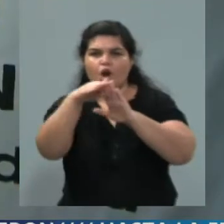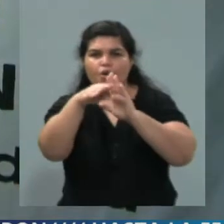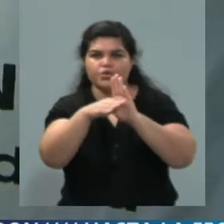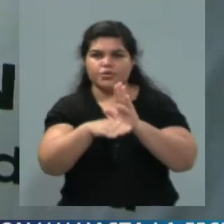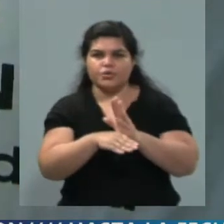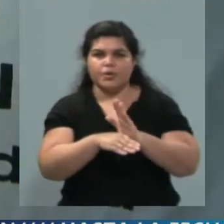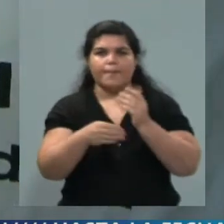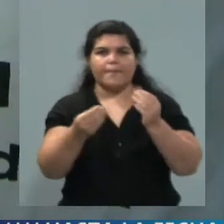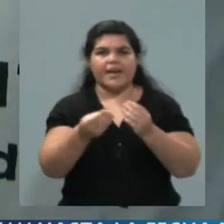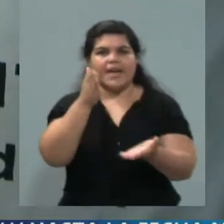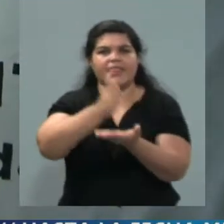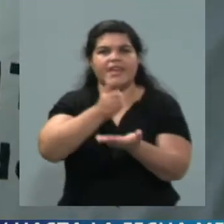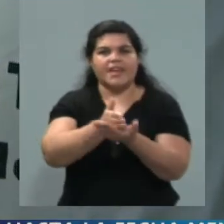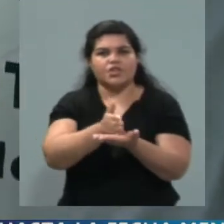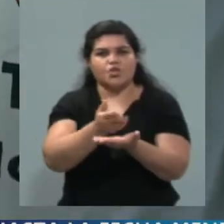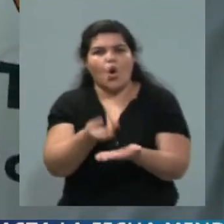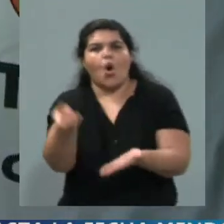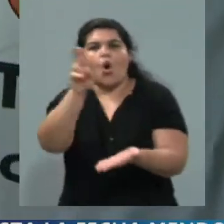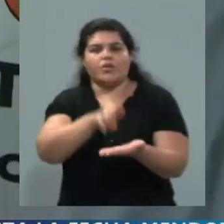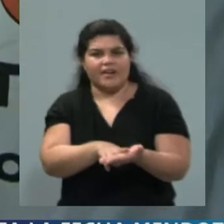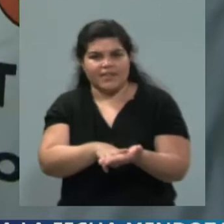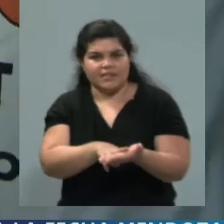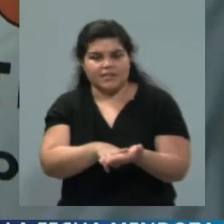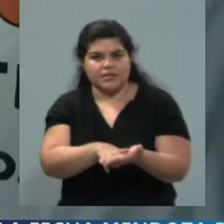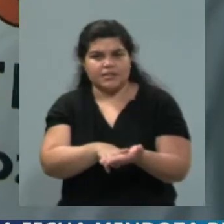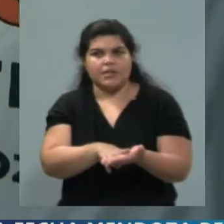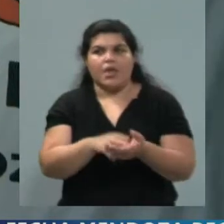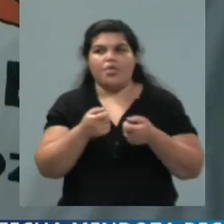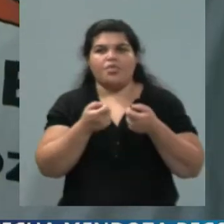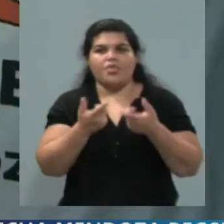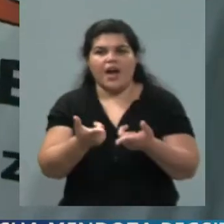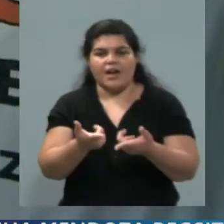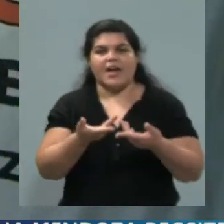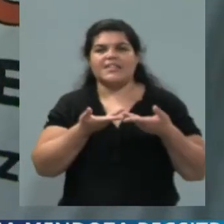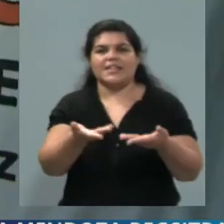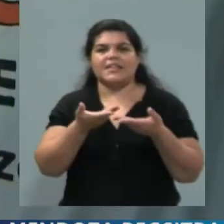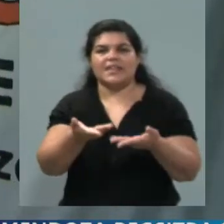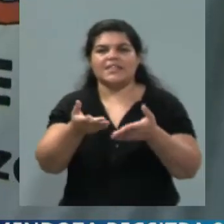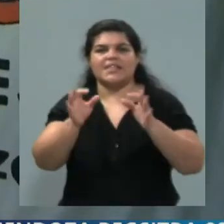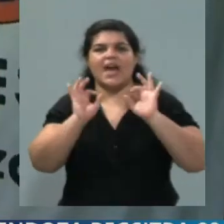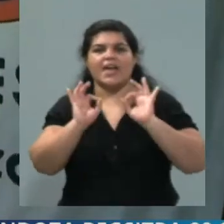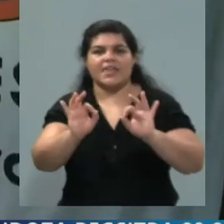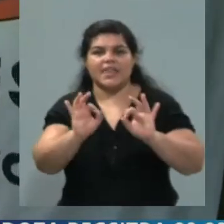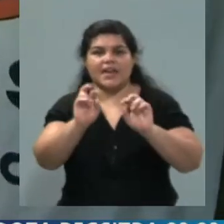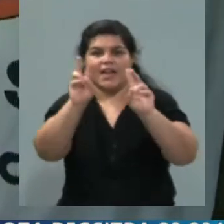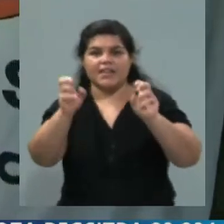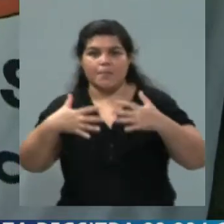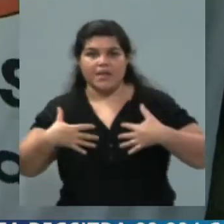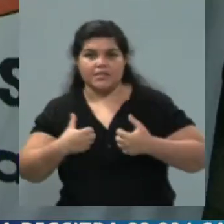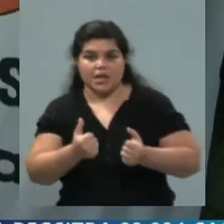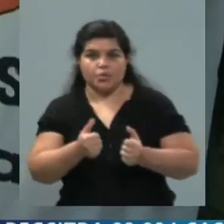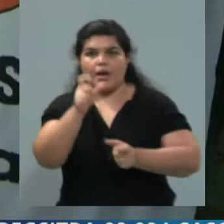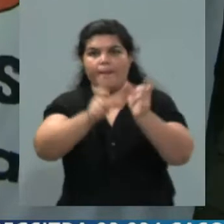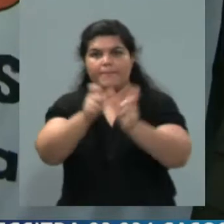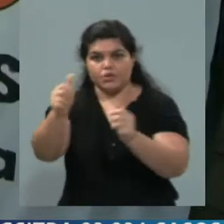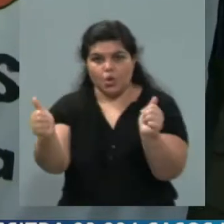restituir derechos, a reparar en relación a asistencias integrales, ¿no? En el campo de la salud,